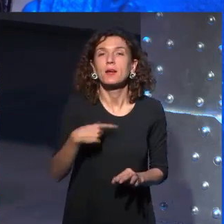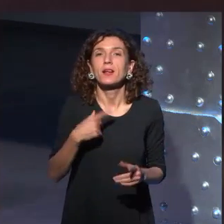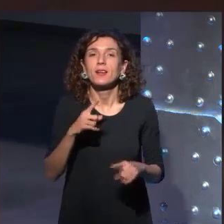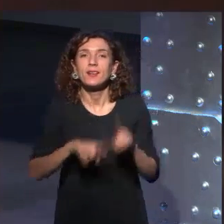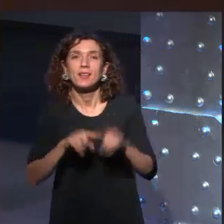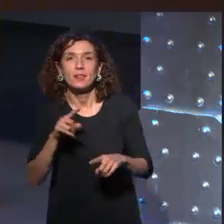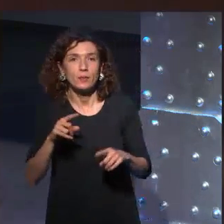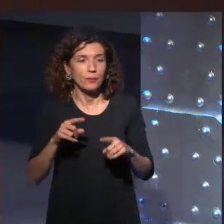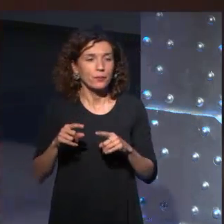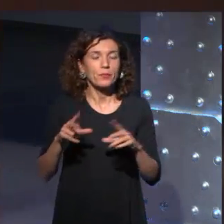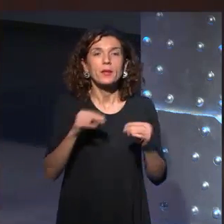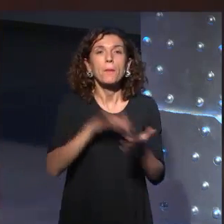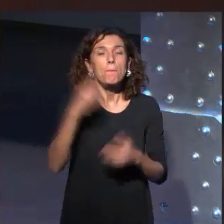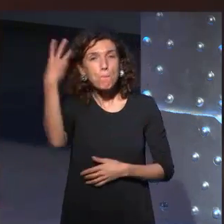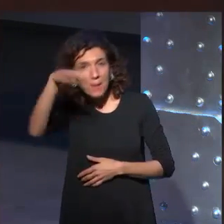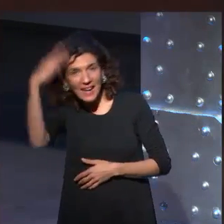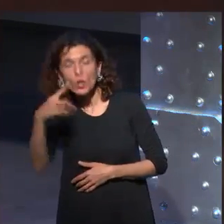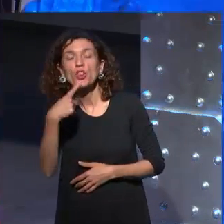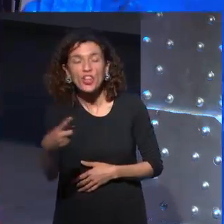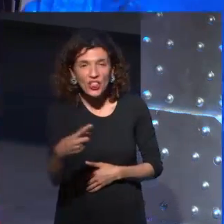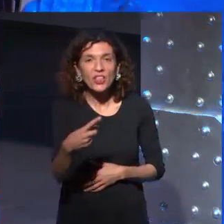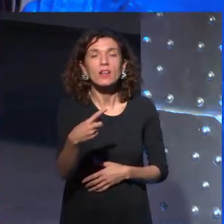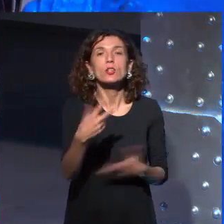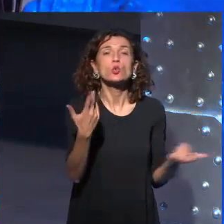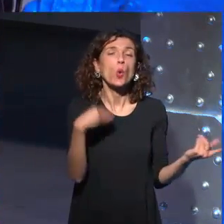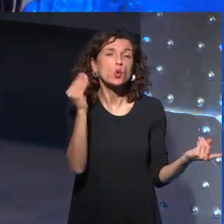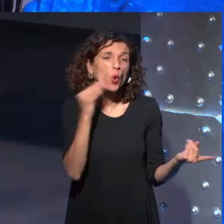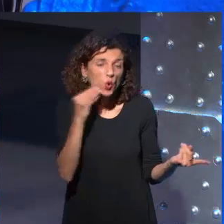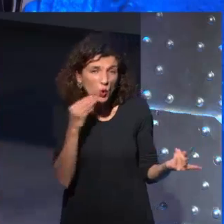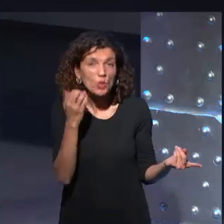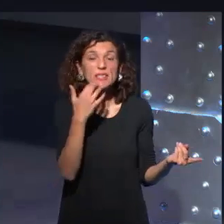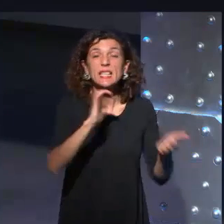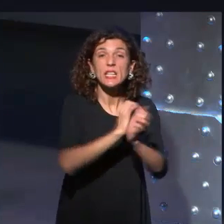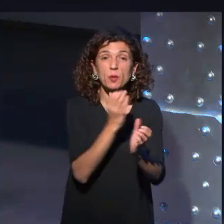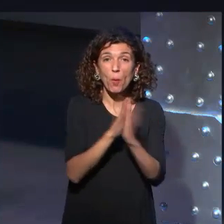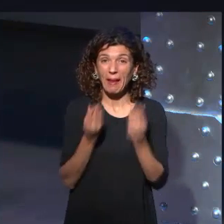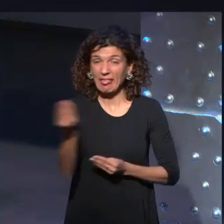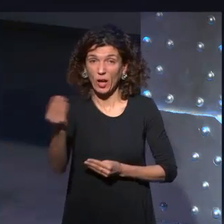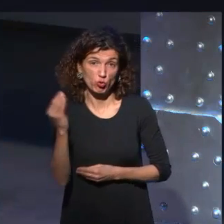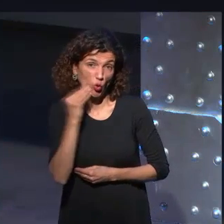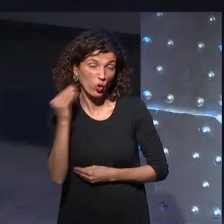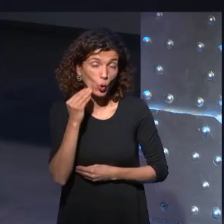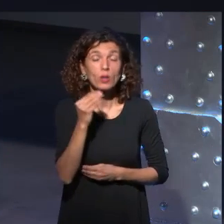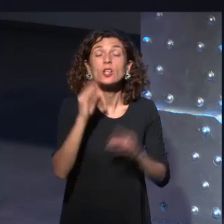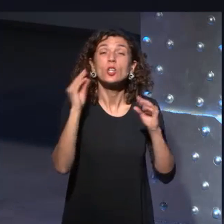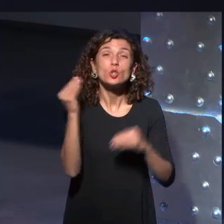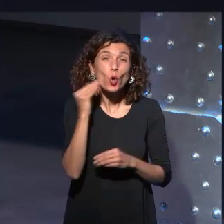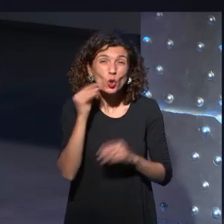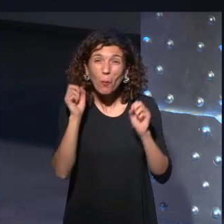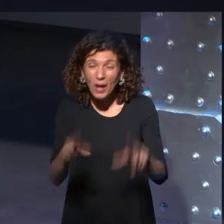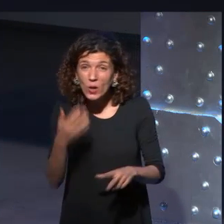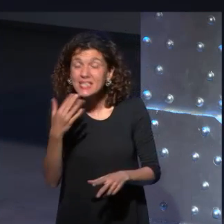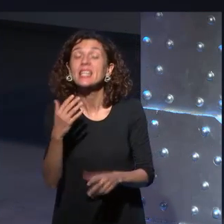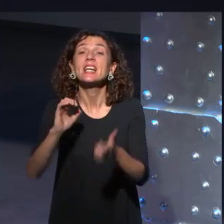Yo me libros, muy presto un bonito. libro. compartirlo. en México se dice, serías muy tonto si prestas un libro, ¿Ah, sí? pero más tonto serías si te prestan un